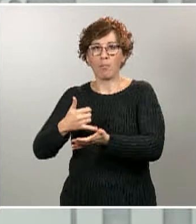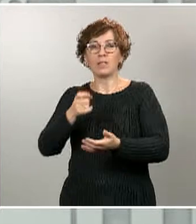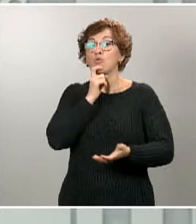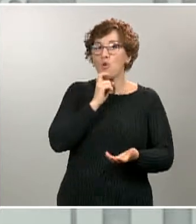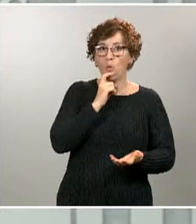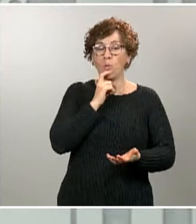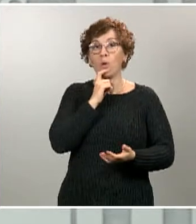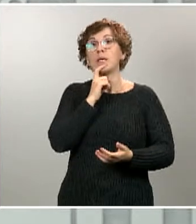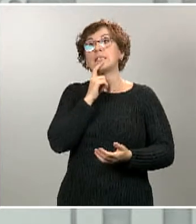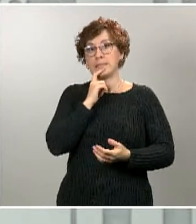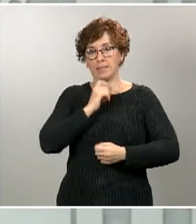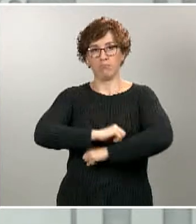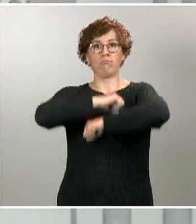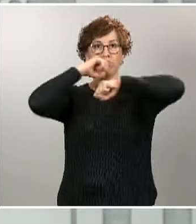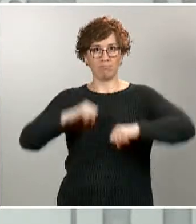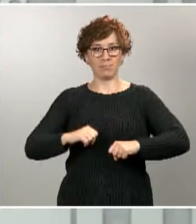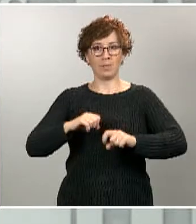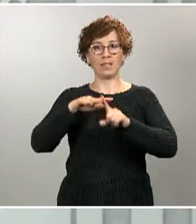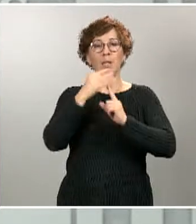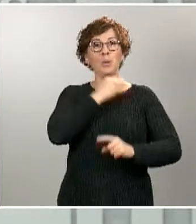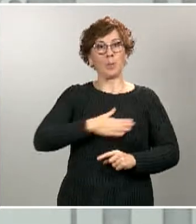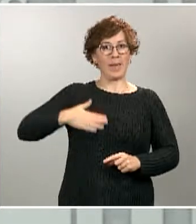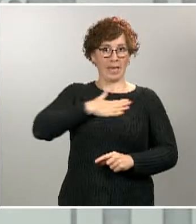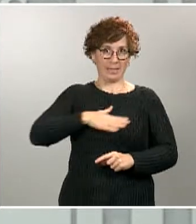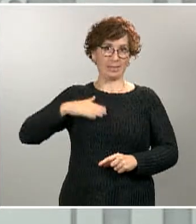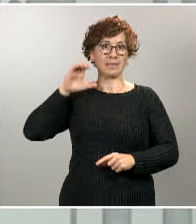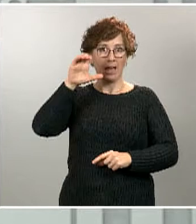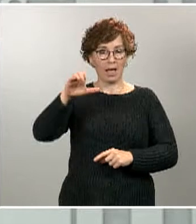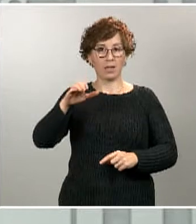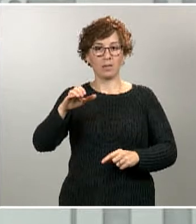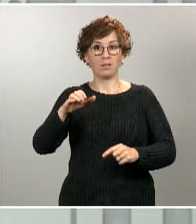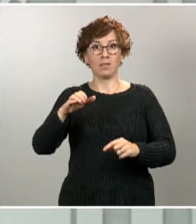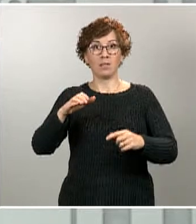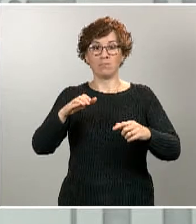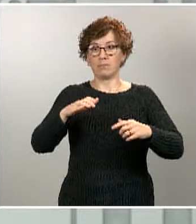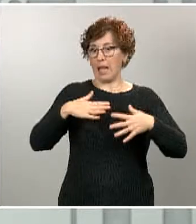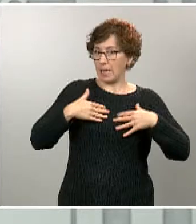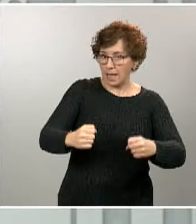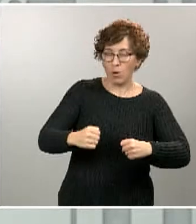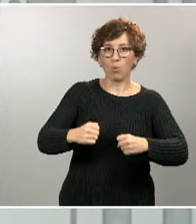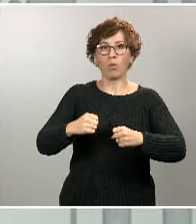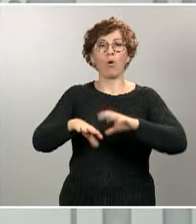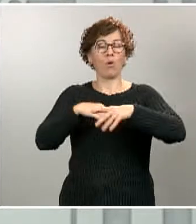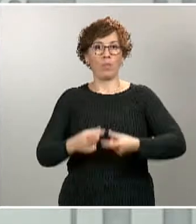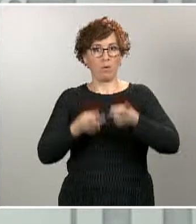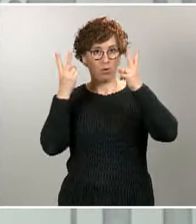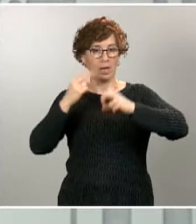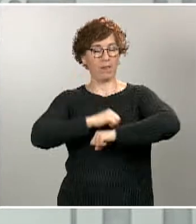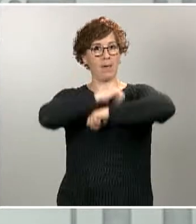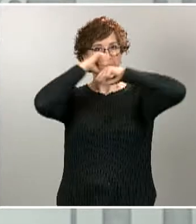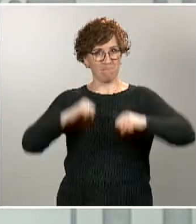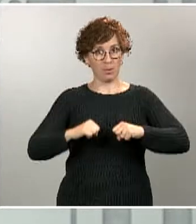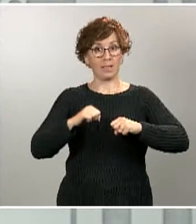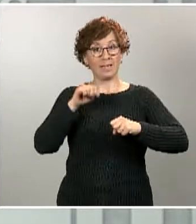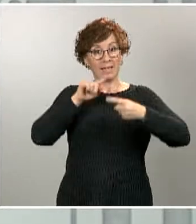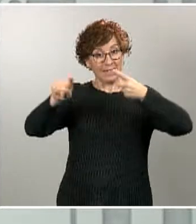fortalecimiento del estado del bienestar, el fortalecimiento de la salud o el fortalecimiento de la democracia. Así que estos serán los elementos